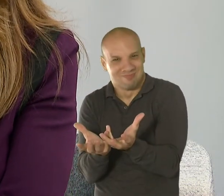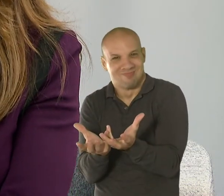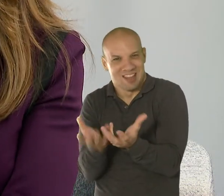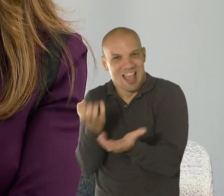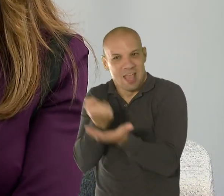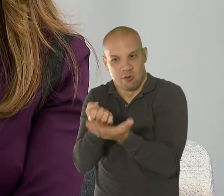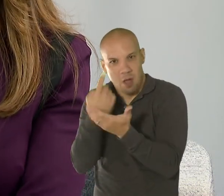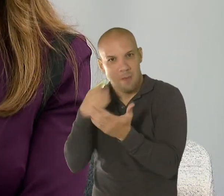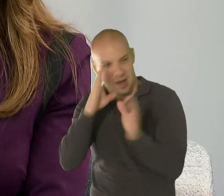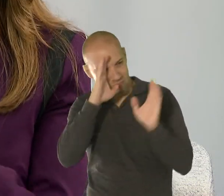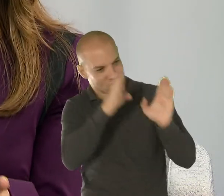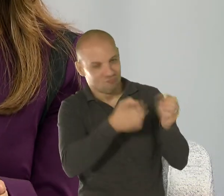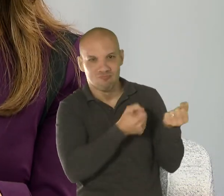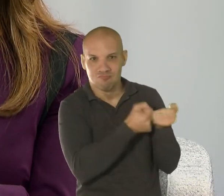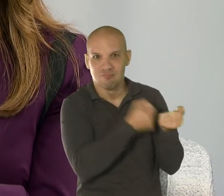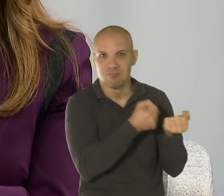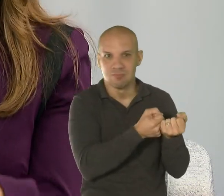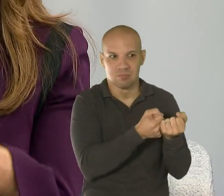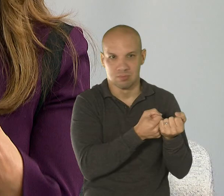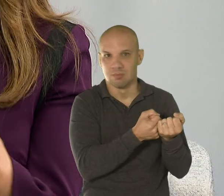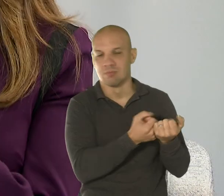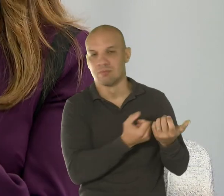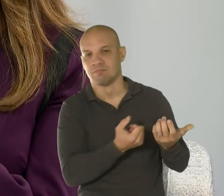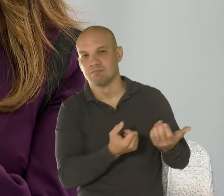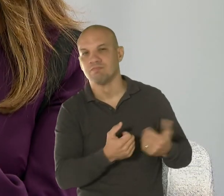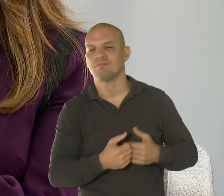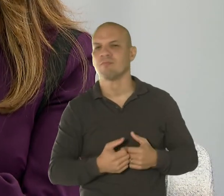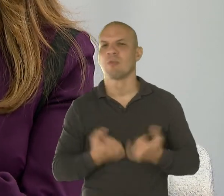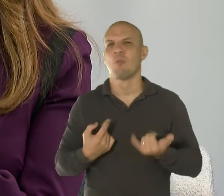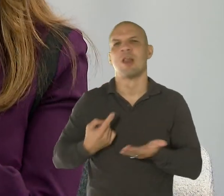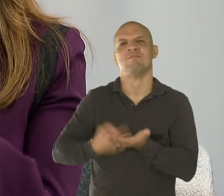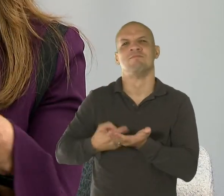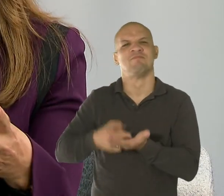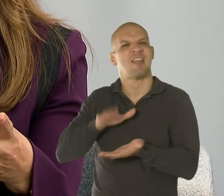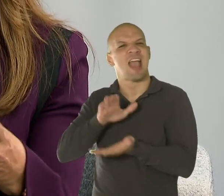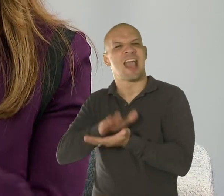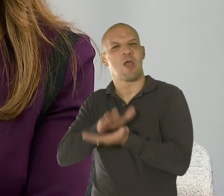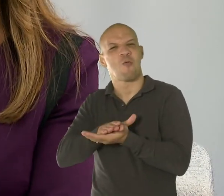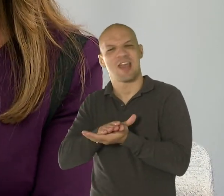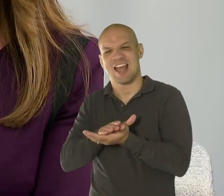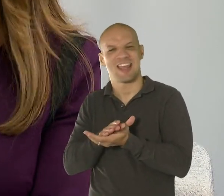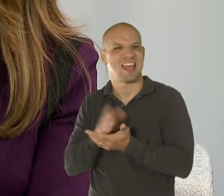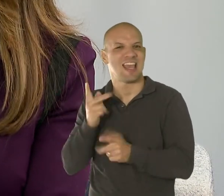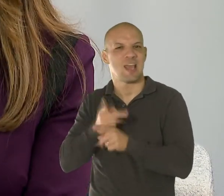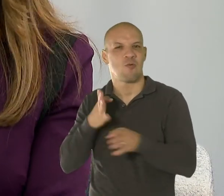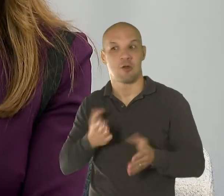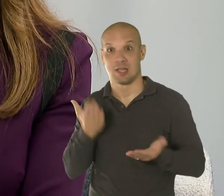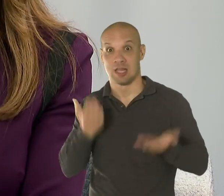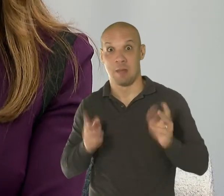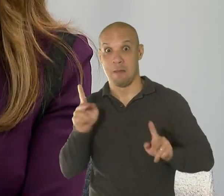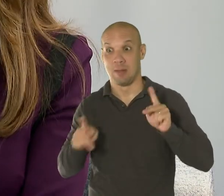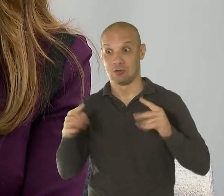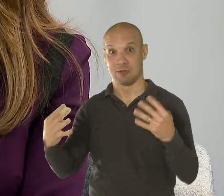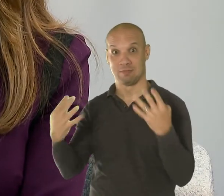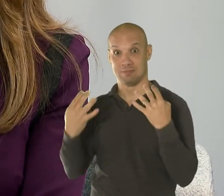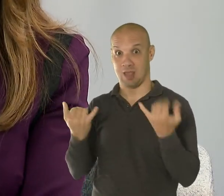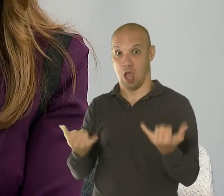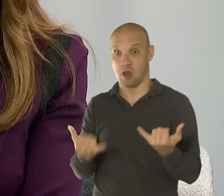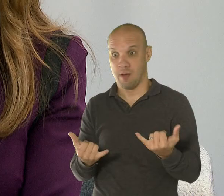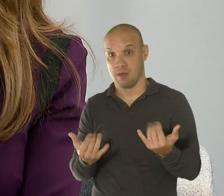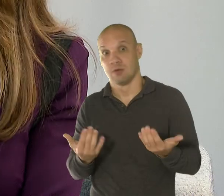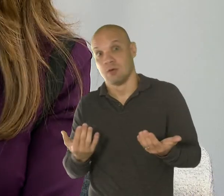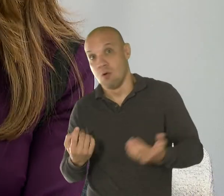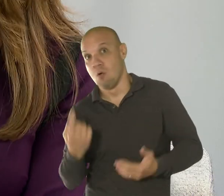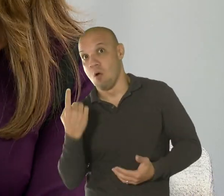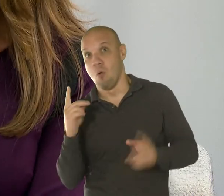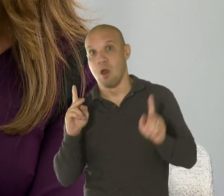sociales y económicas que también existen y de salud. Pues vamos a hablar de la escuela de cuidadores, quizás entre el público que nos esté sintonizando haya